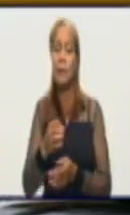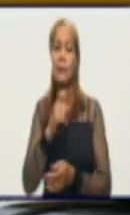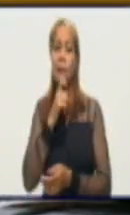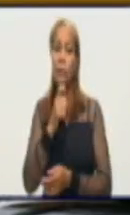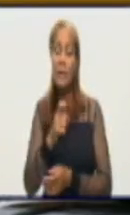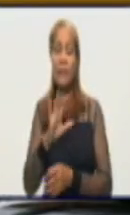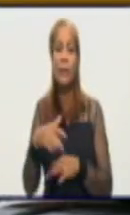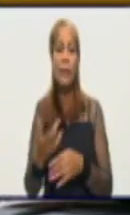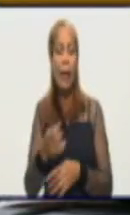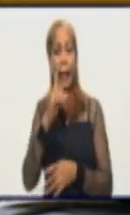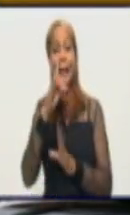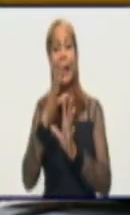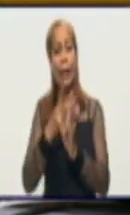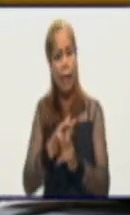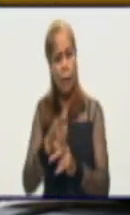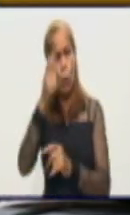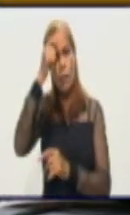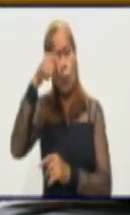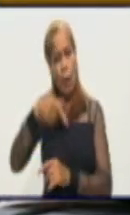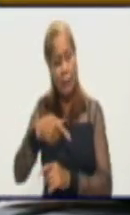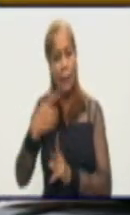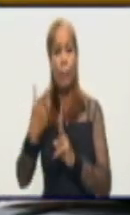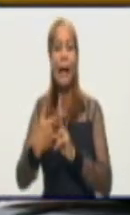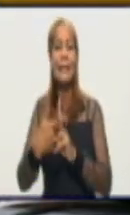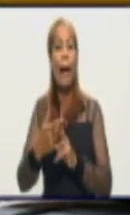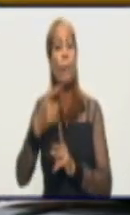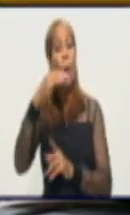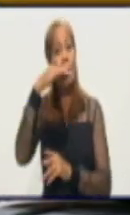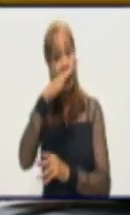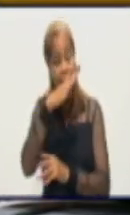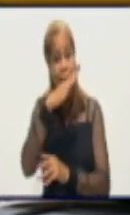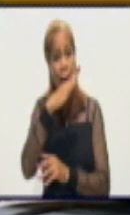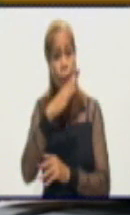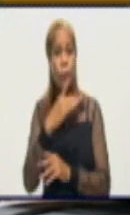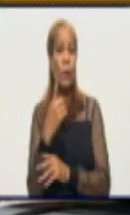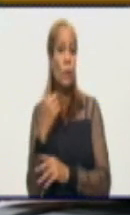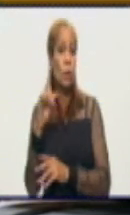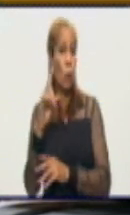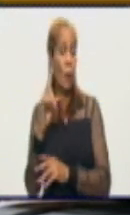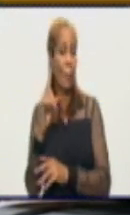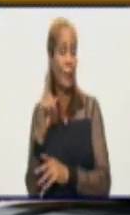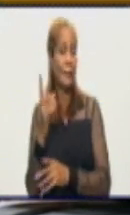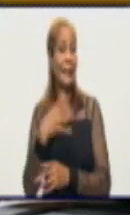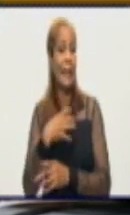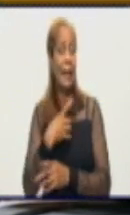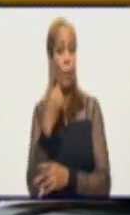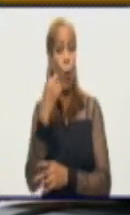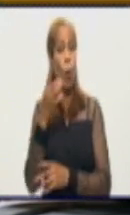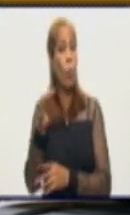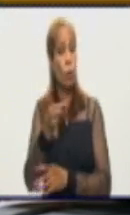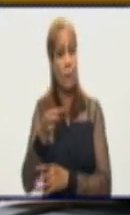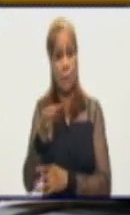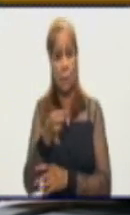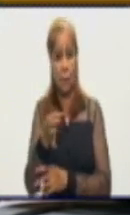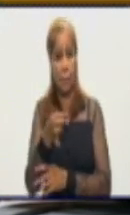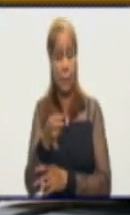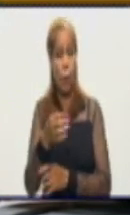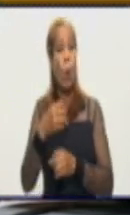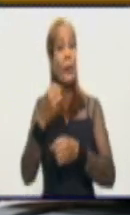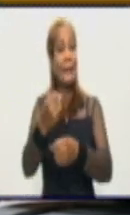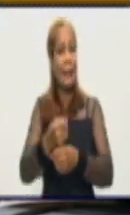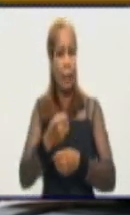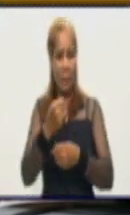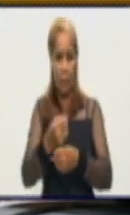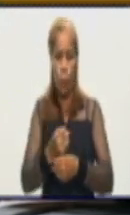municipio Jiguaní, Bayamo, Guisa. Solamente tenemos un solo municipio en la provincia, el municipio Pilón, que